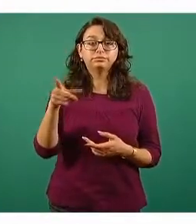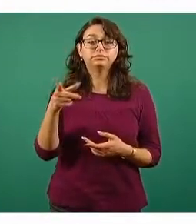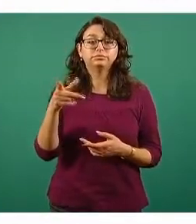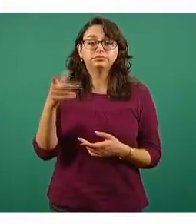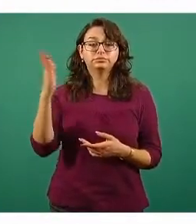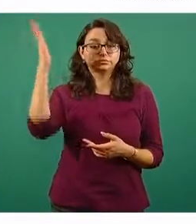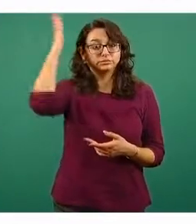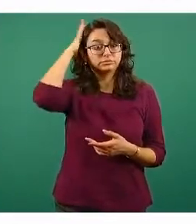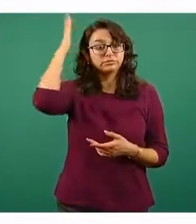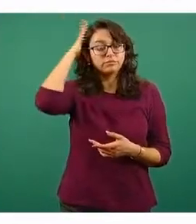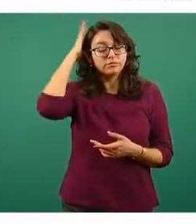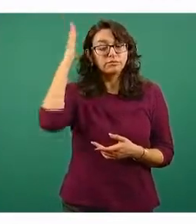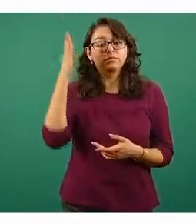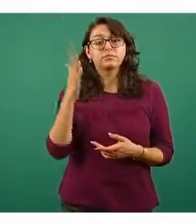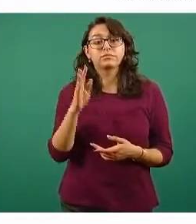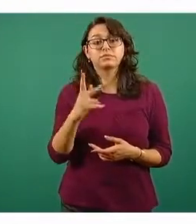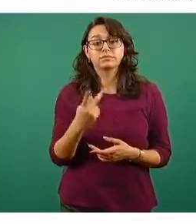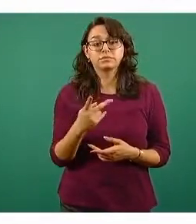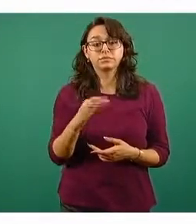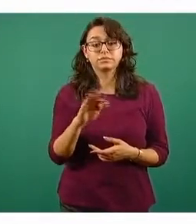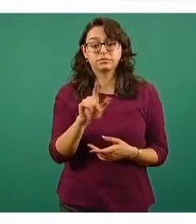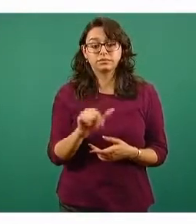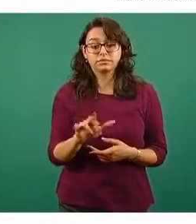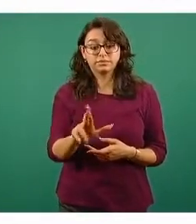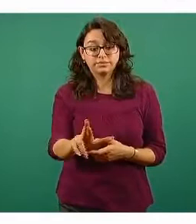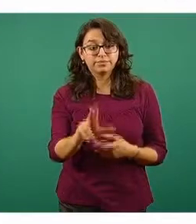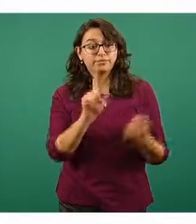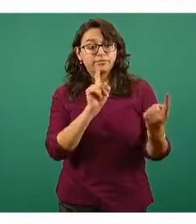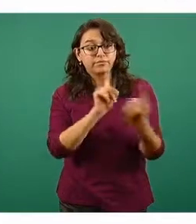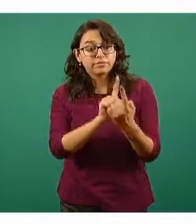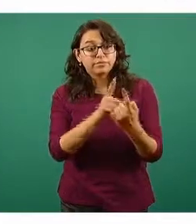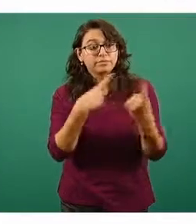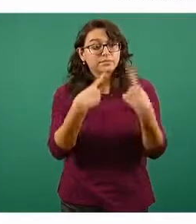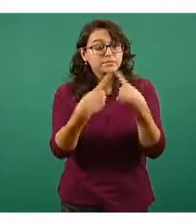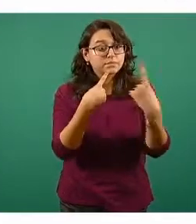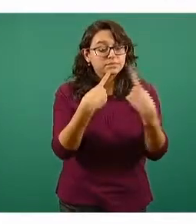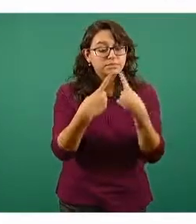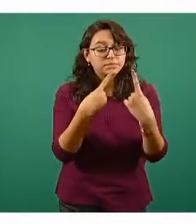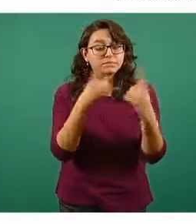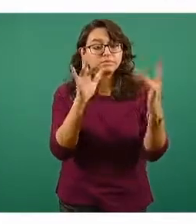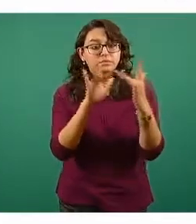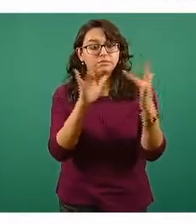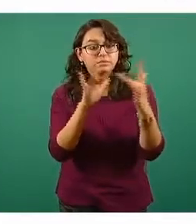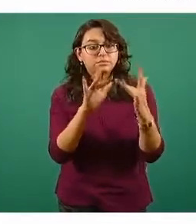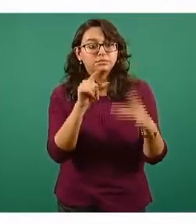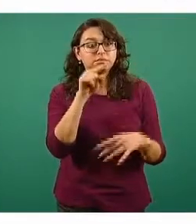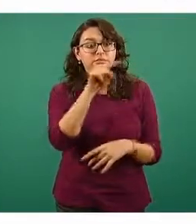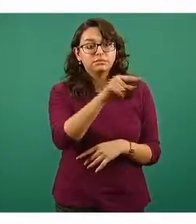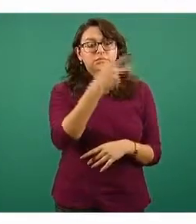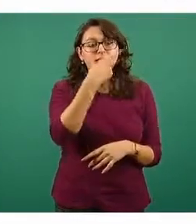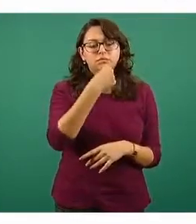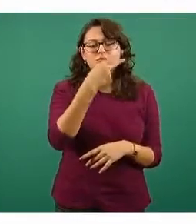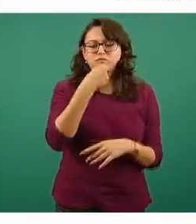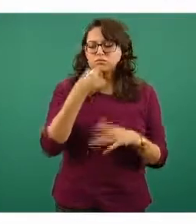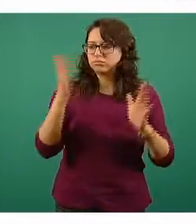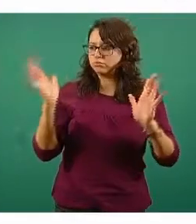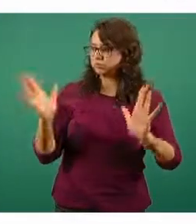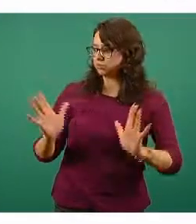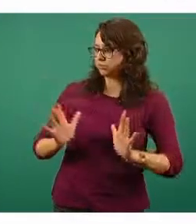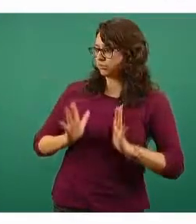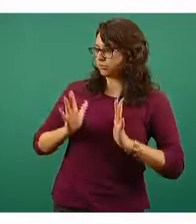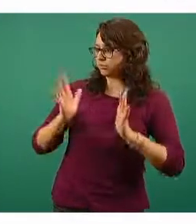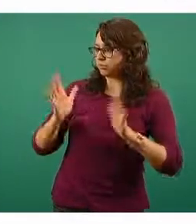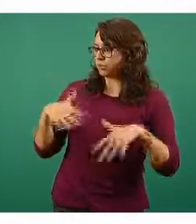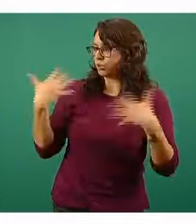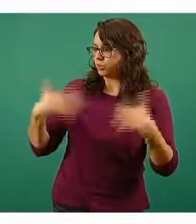global de la compañía Pfizer, el gerente general, el señor Burla, se quedó con la grata impresión de que